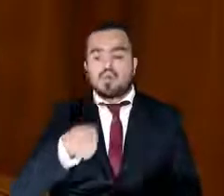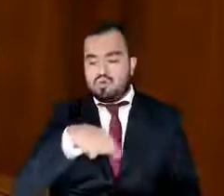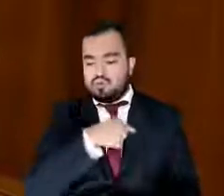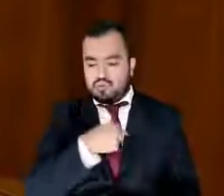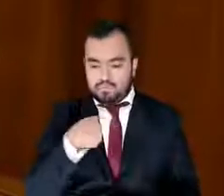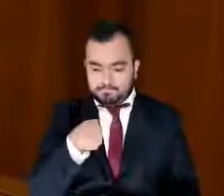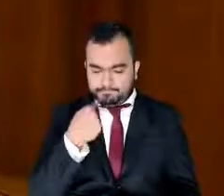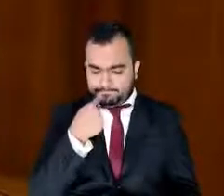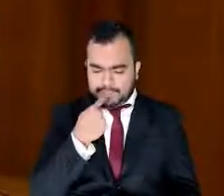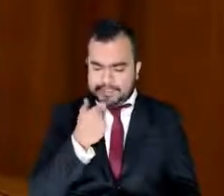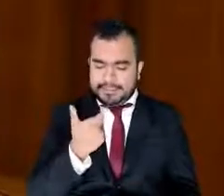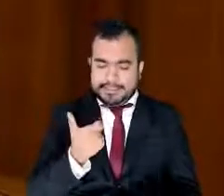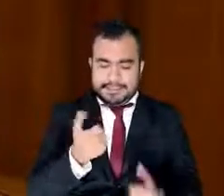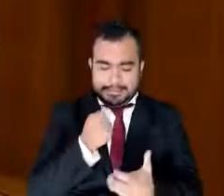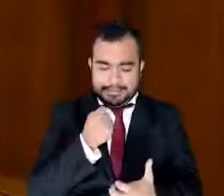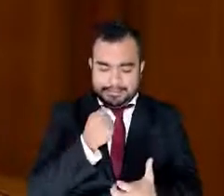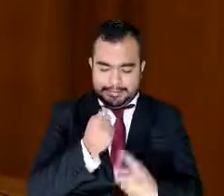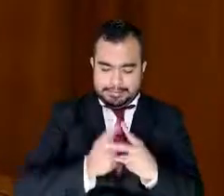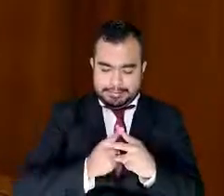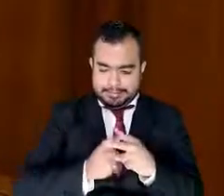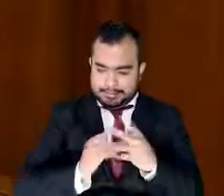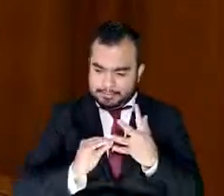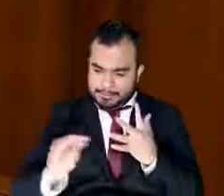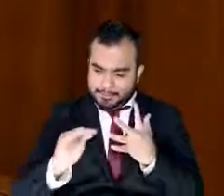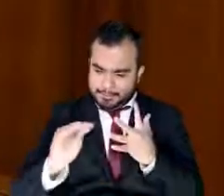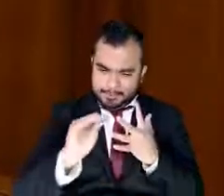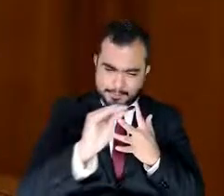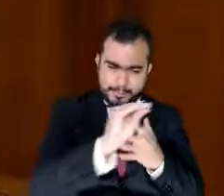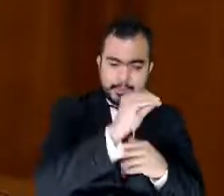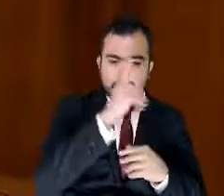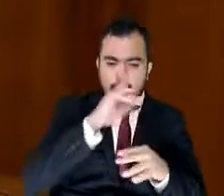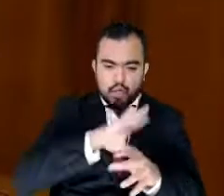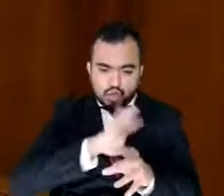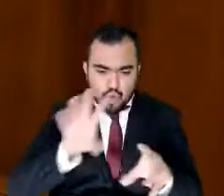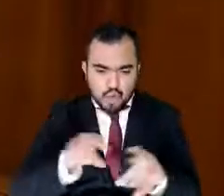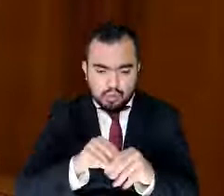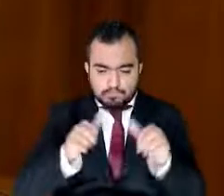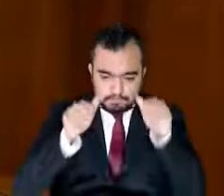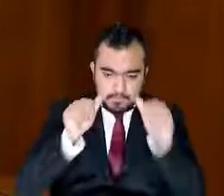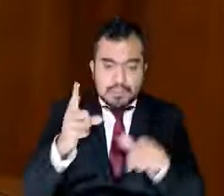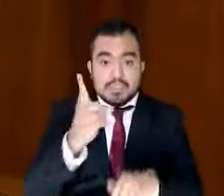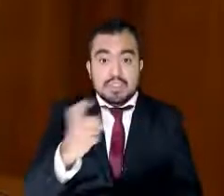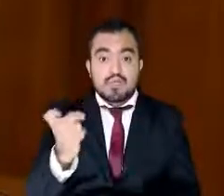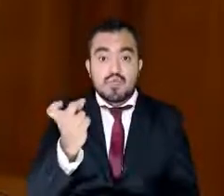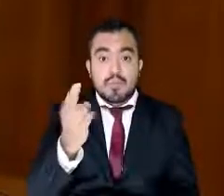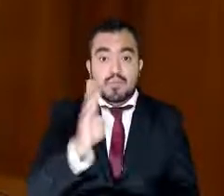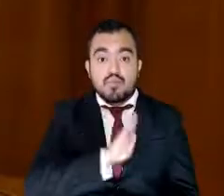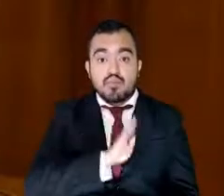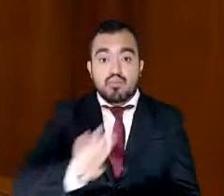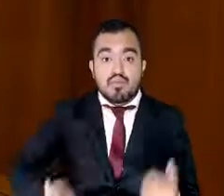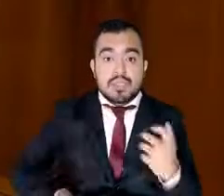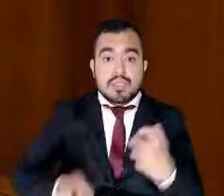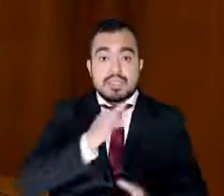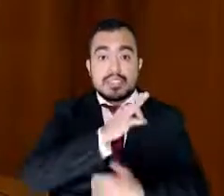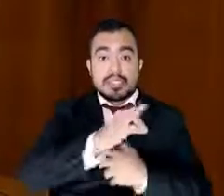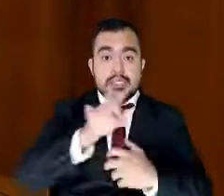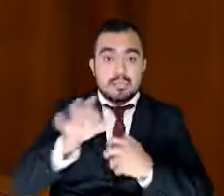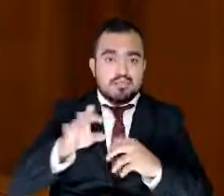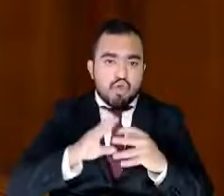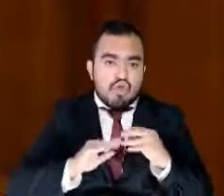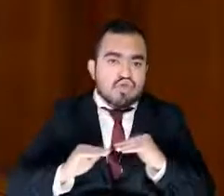por estirarlo lo más que se pueda para no dejar a ninguno de los 125 municipios desprotegidos.